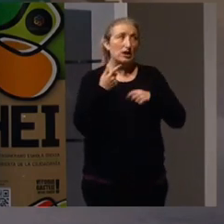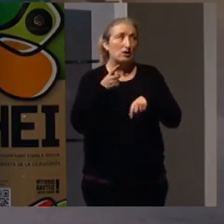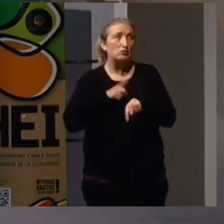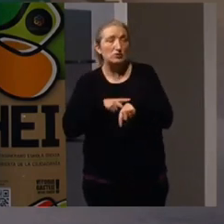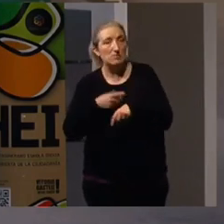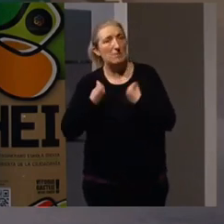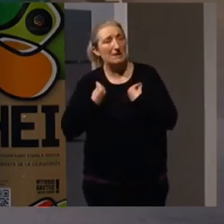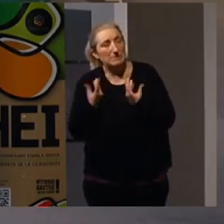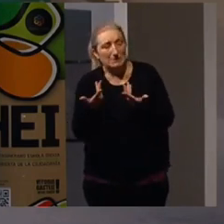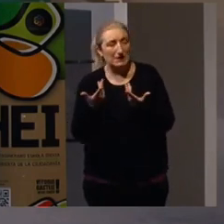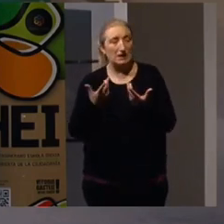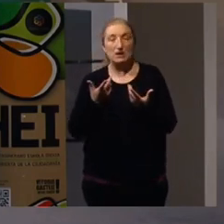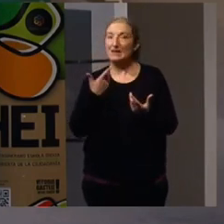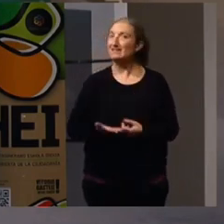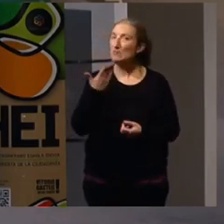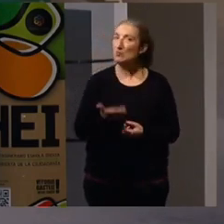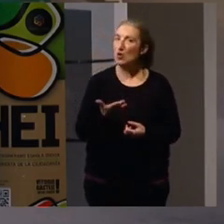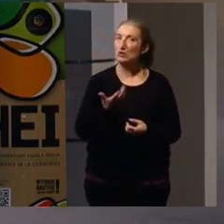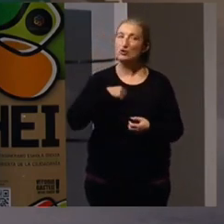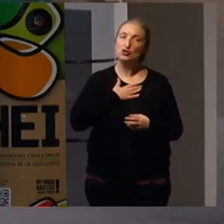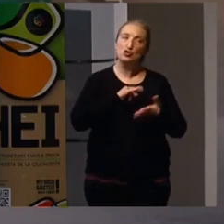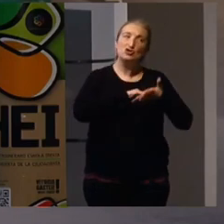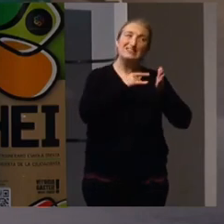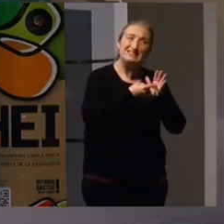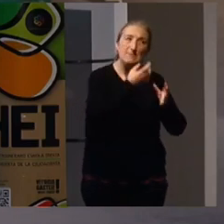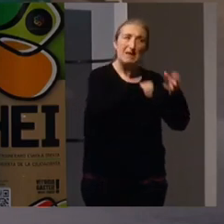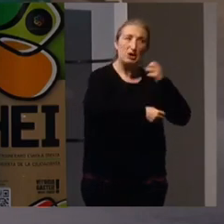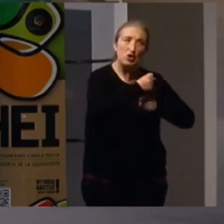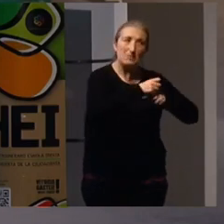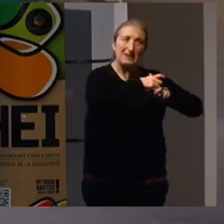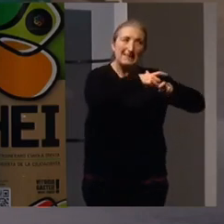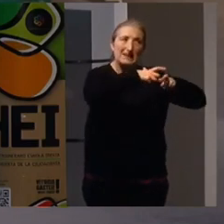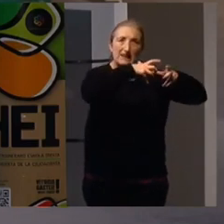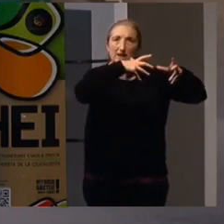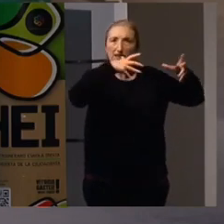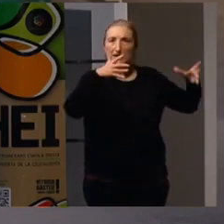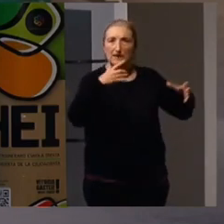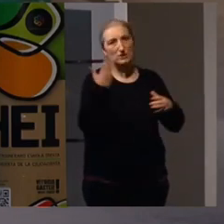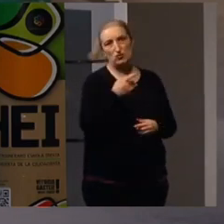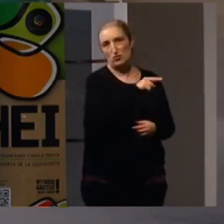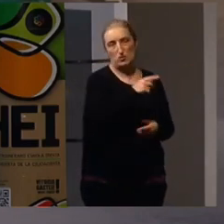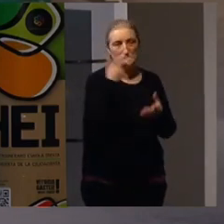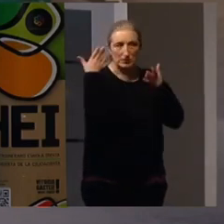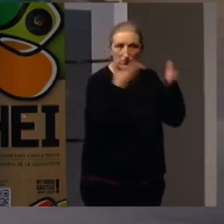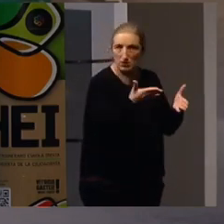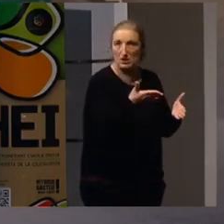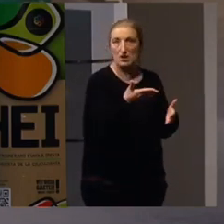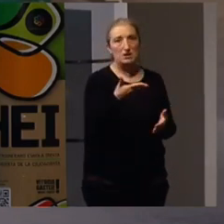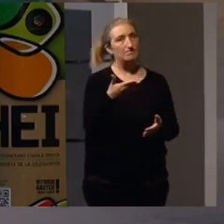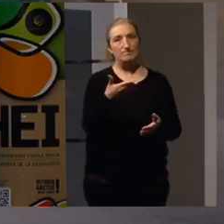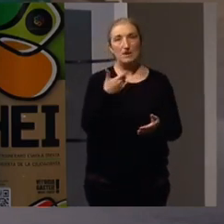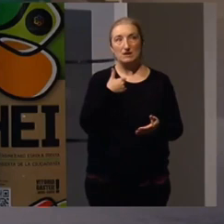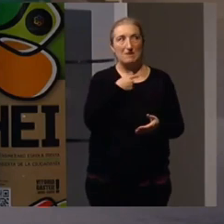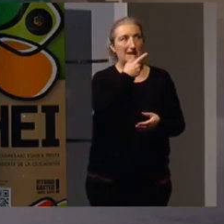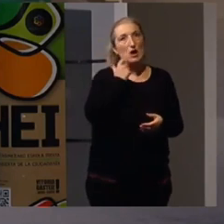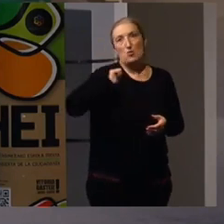él, ¿no? Porque es mucho más importante que sostengamos un sistema económico que tiene que crecer y que crecer y que crecer. No puede ser que para que Jeff Bezos